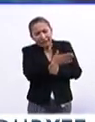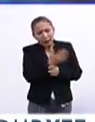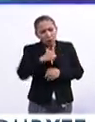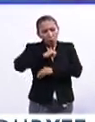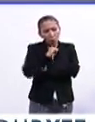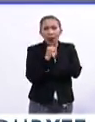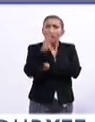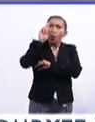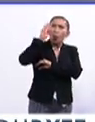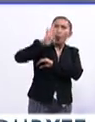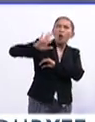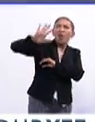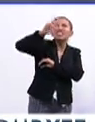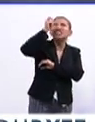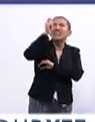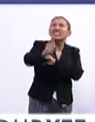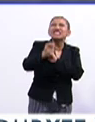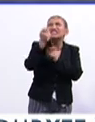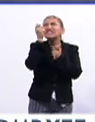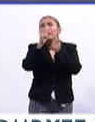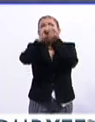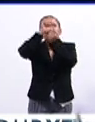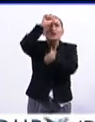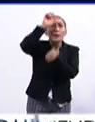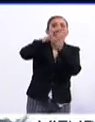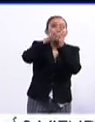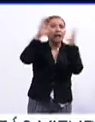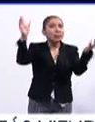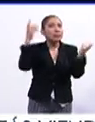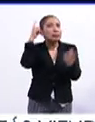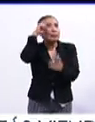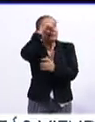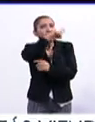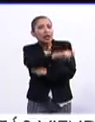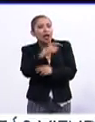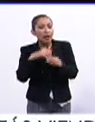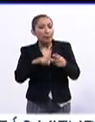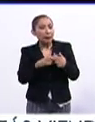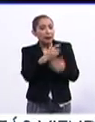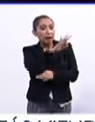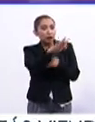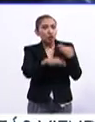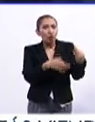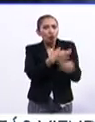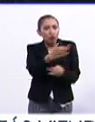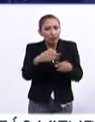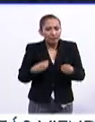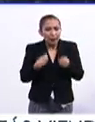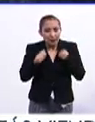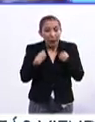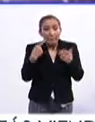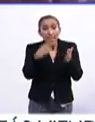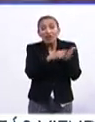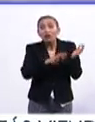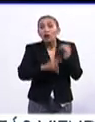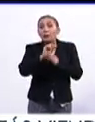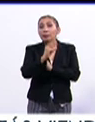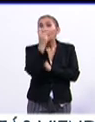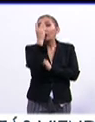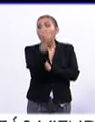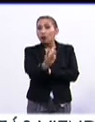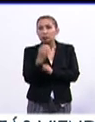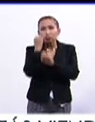guarda el universo y quizá el más grande de los misterios el origen de todo en 1992